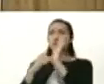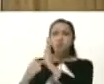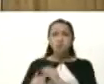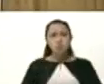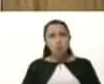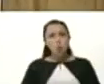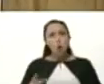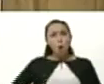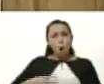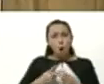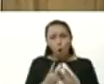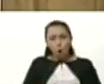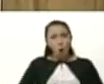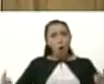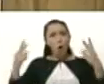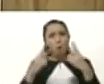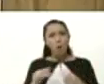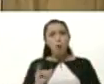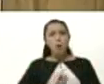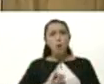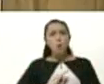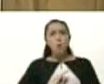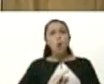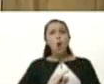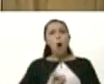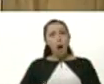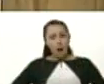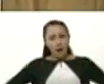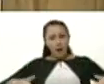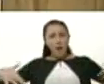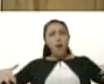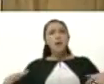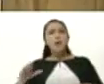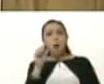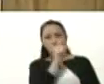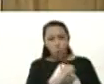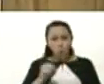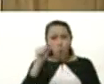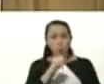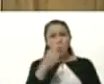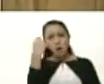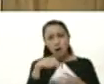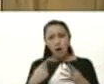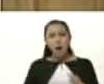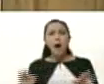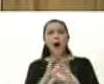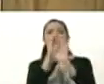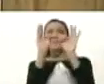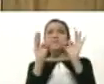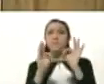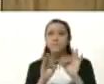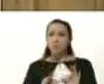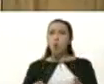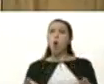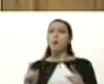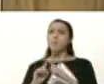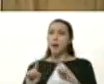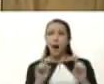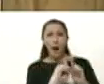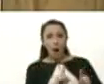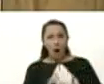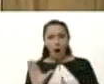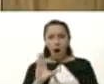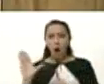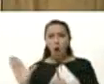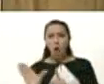la nacionalidad, su riqueza polifónica, expresiones multiétnicas y su diversidad cultural